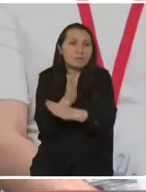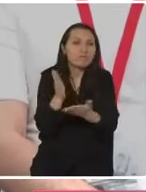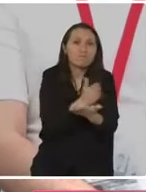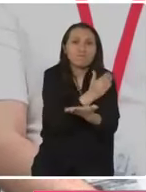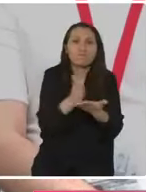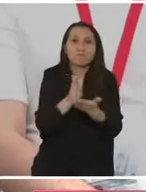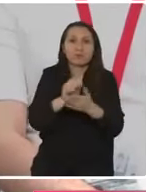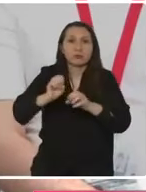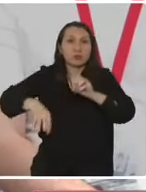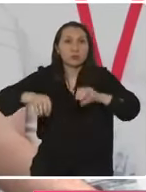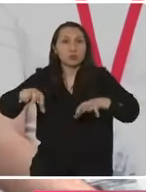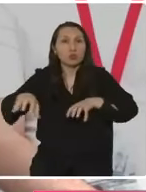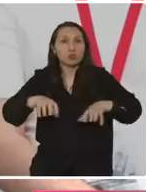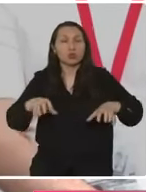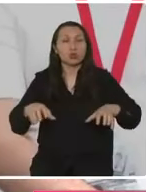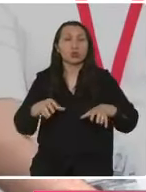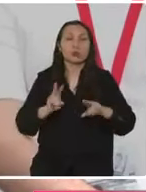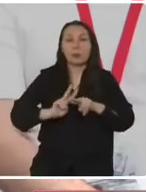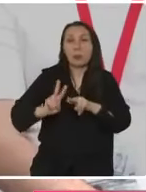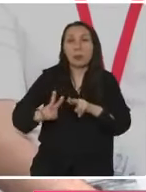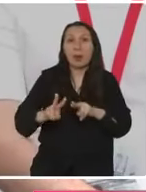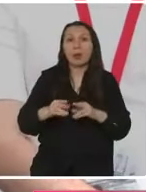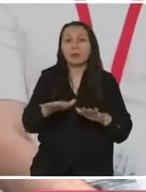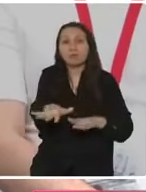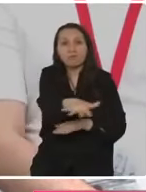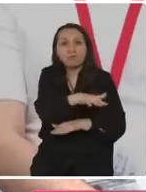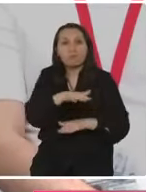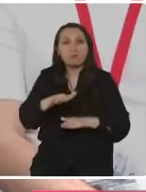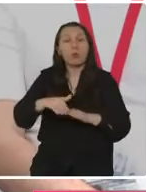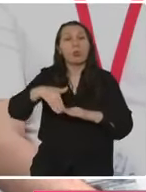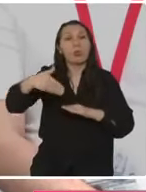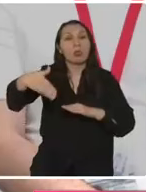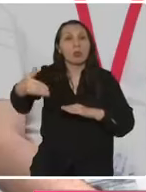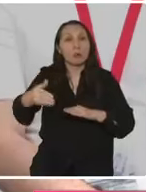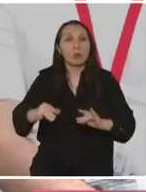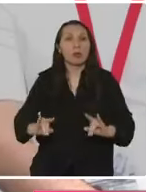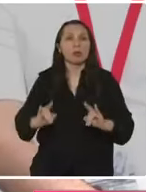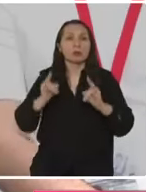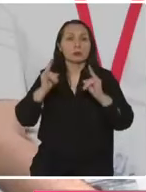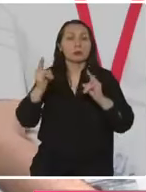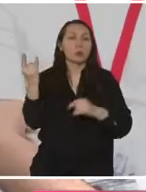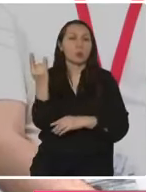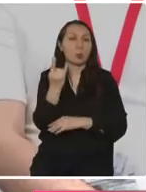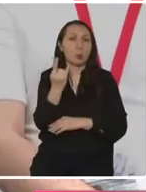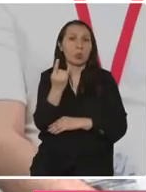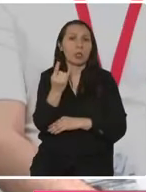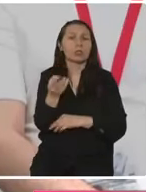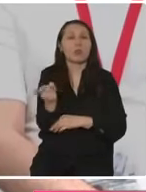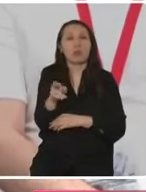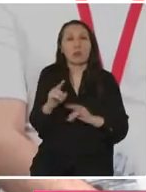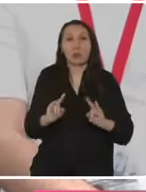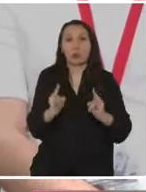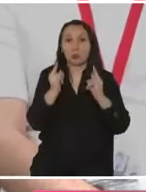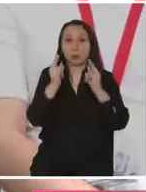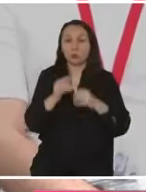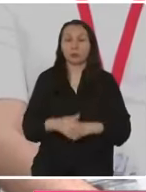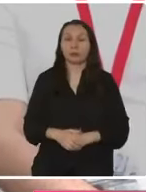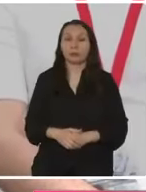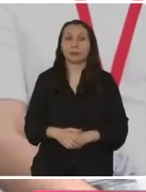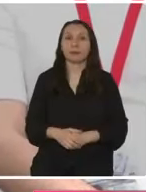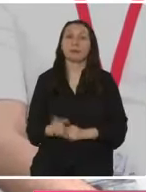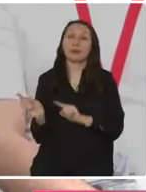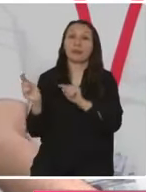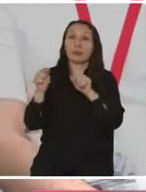sus casas, los restos de sus bienes y preparar las condiciones para lo que va a ser después las viviendas de emergencia y la reconstrucción.